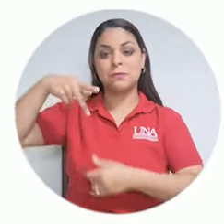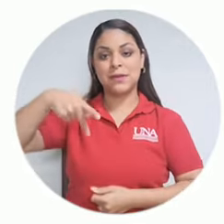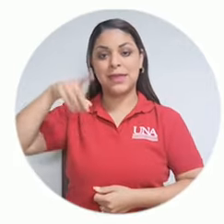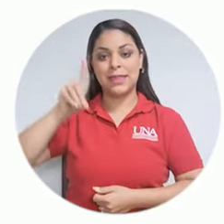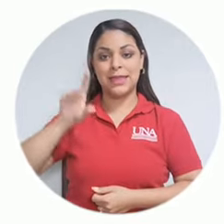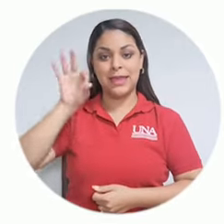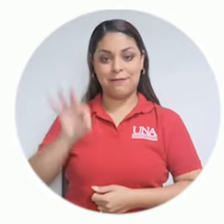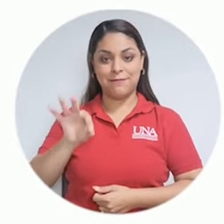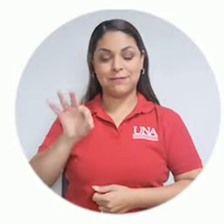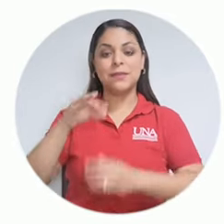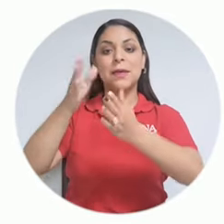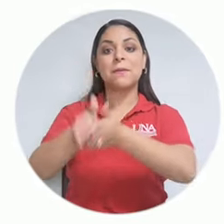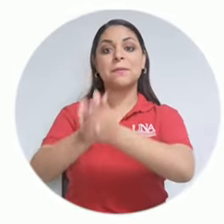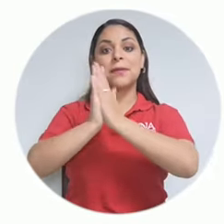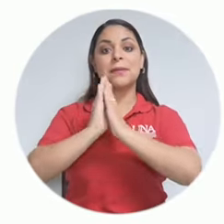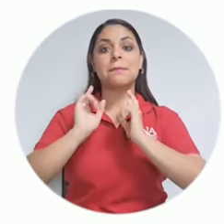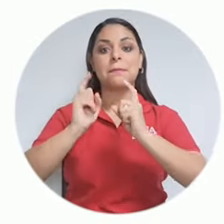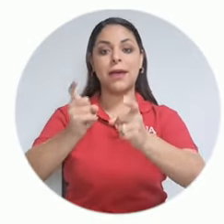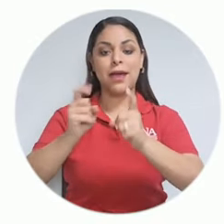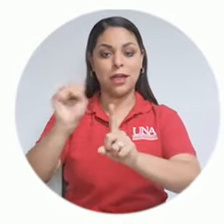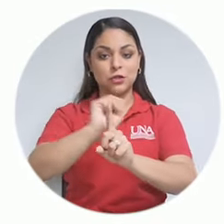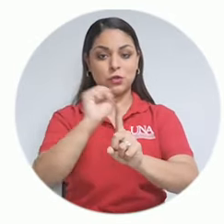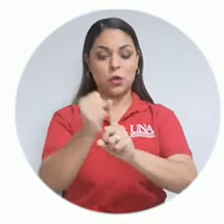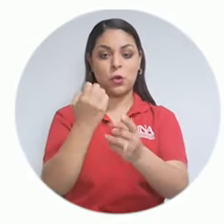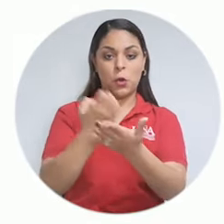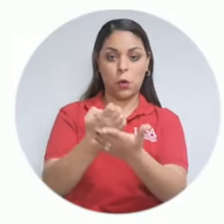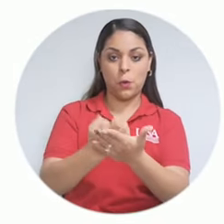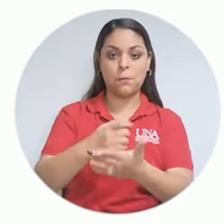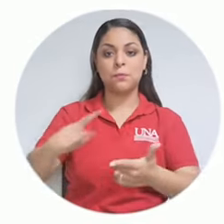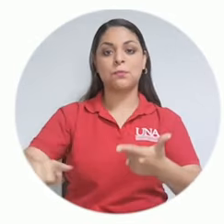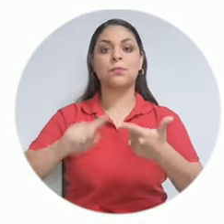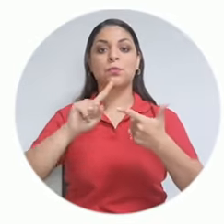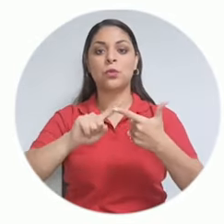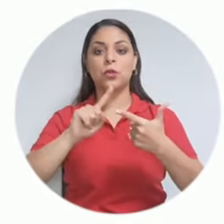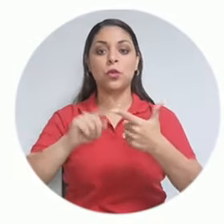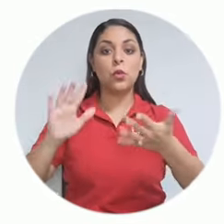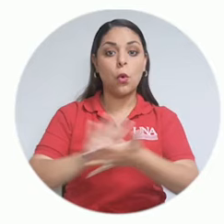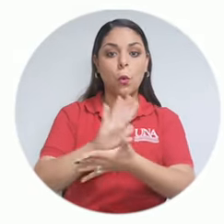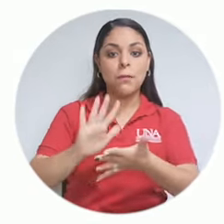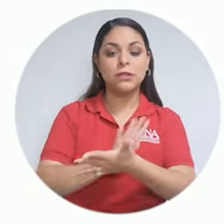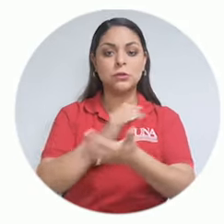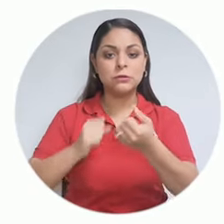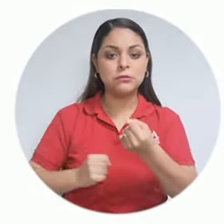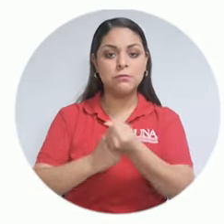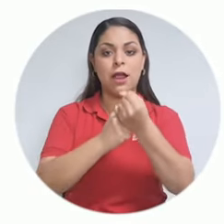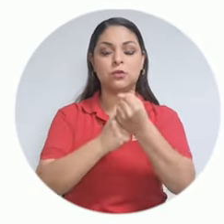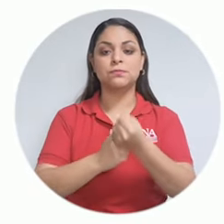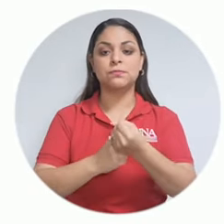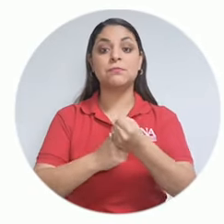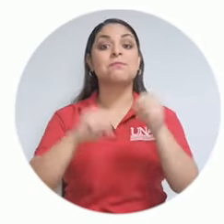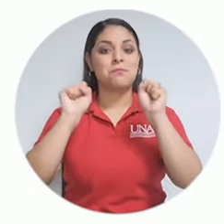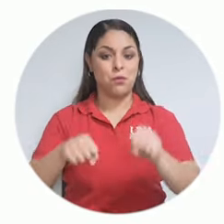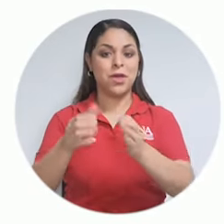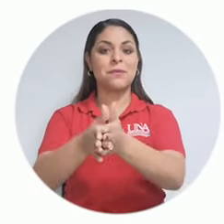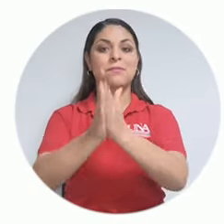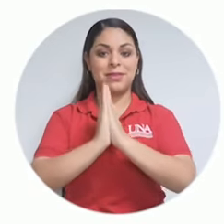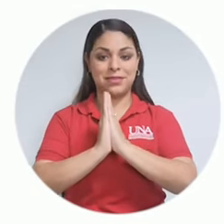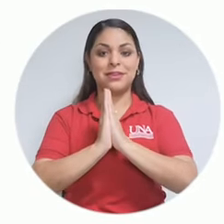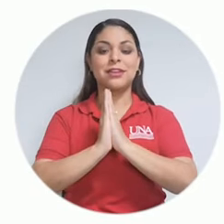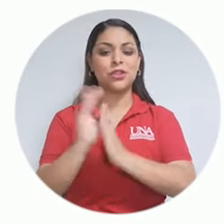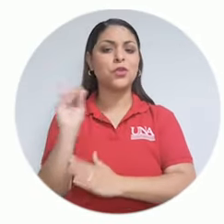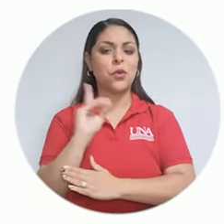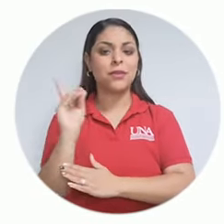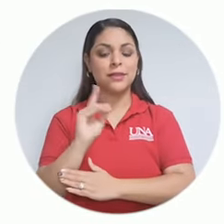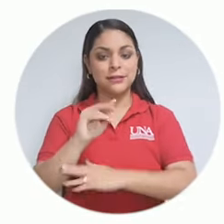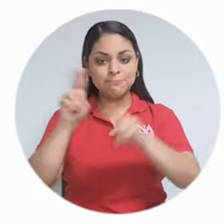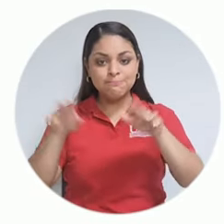PDF: solicitud de beca socioeconómica, documentación de respaldo. Puede realizar la solicitud